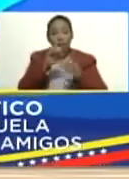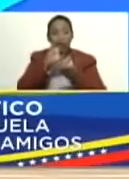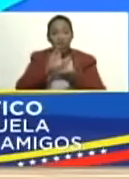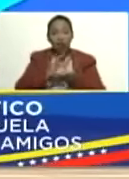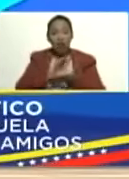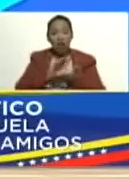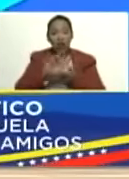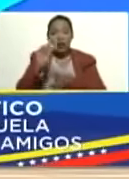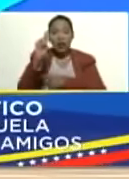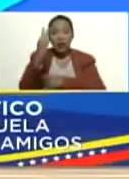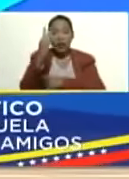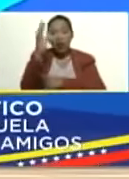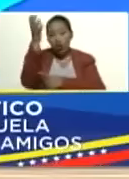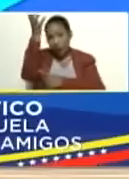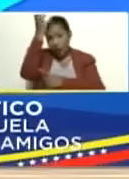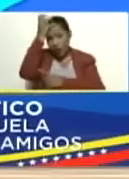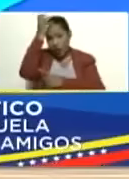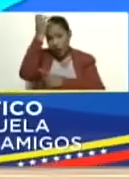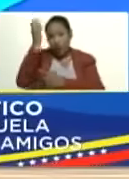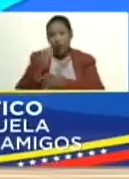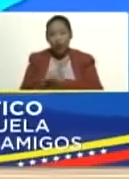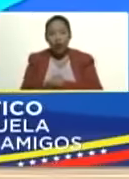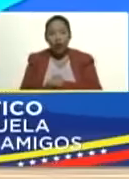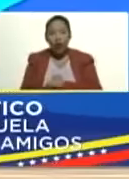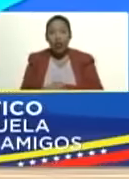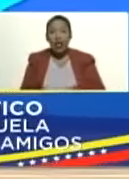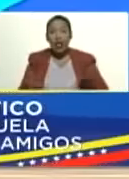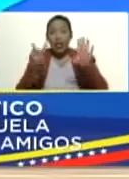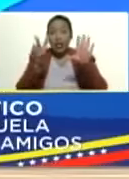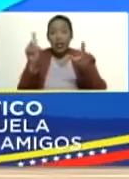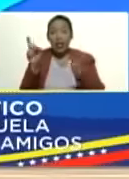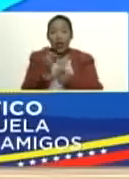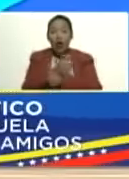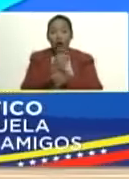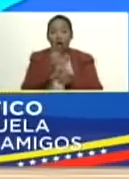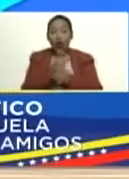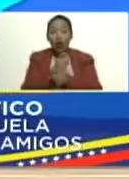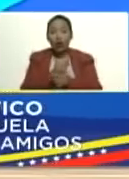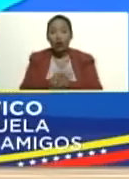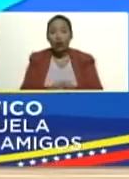virreinato, y un 7 de